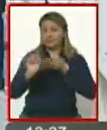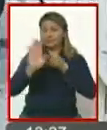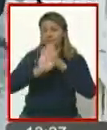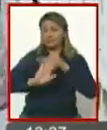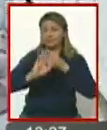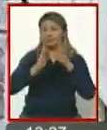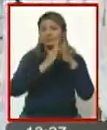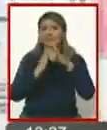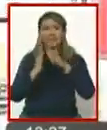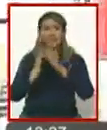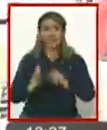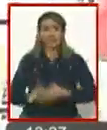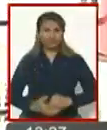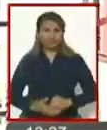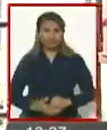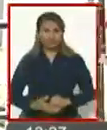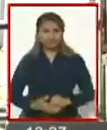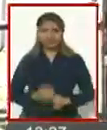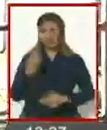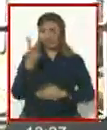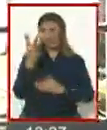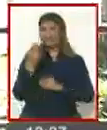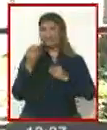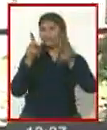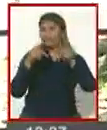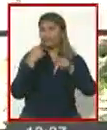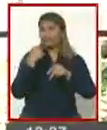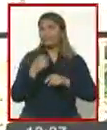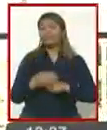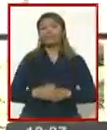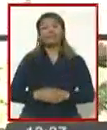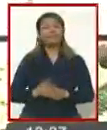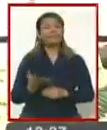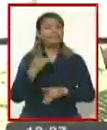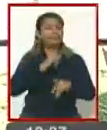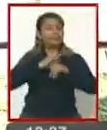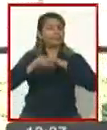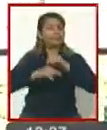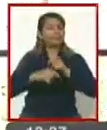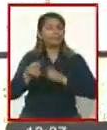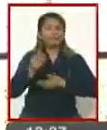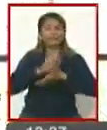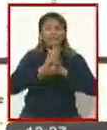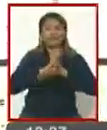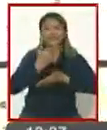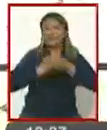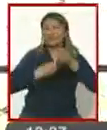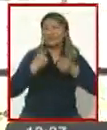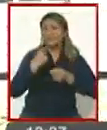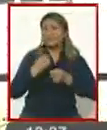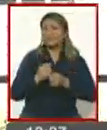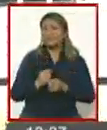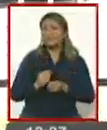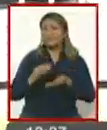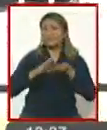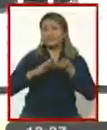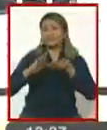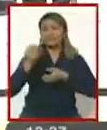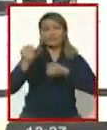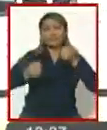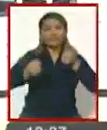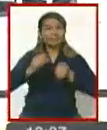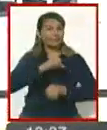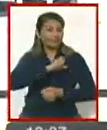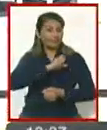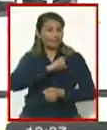Seguridad Ciudadana. Dos personas denunciaron que fueron estafadas por tramitadores que les ofrecieron sacar licencia de conducir.